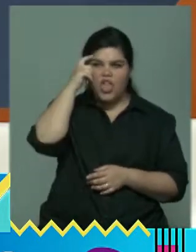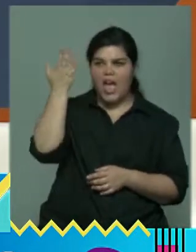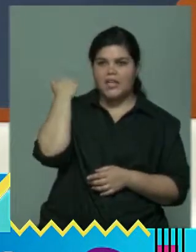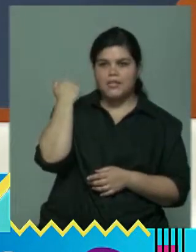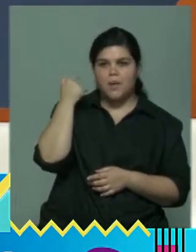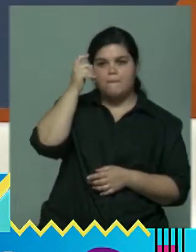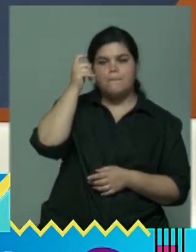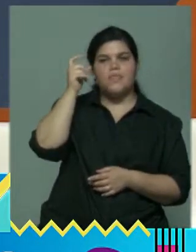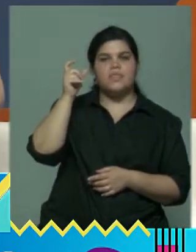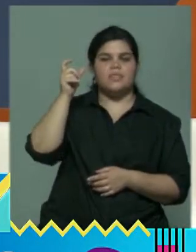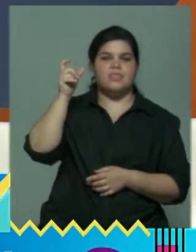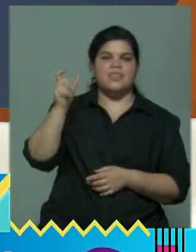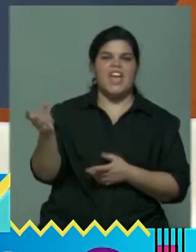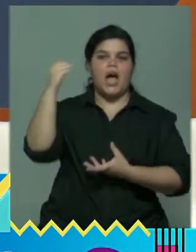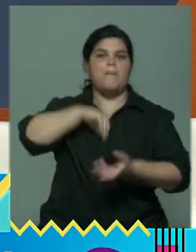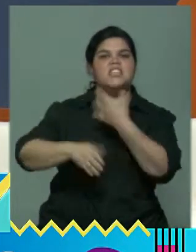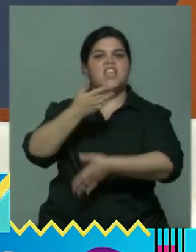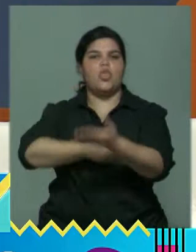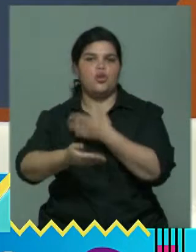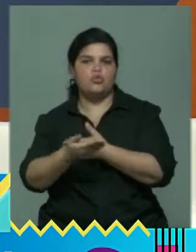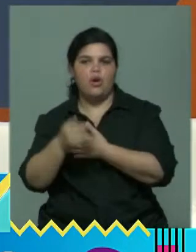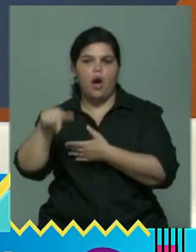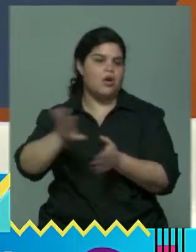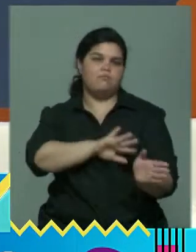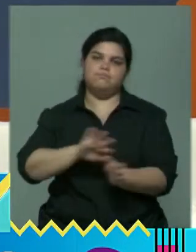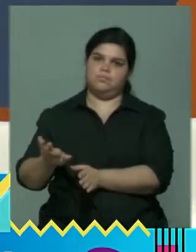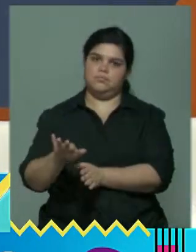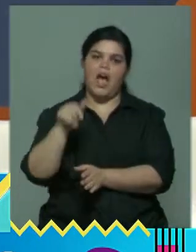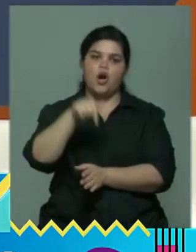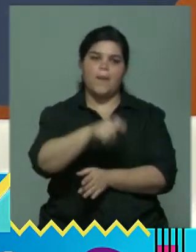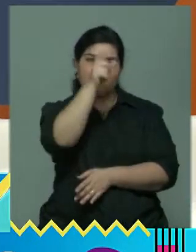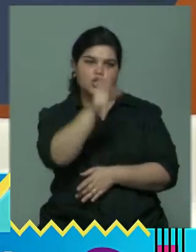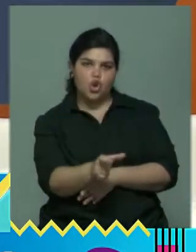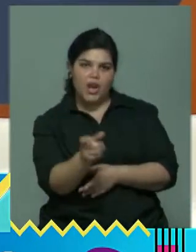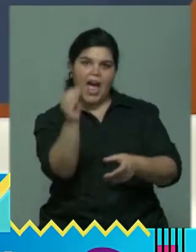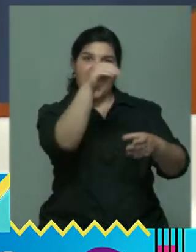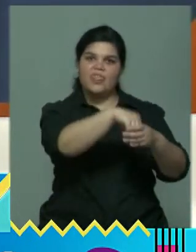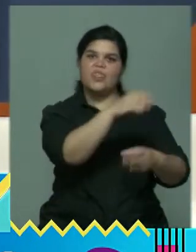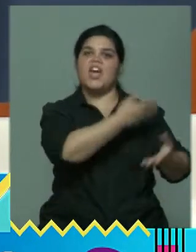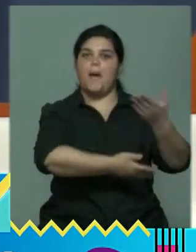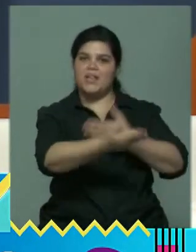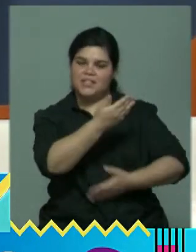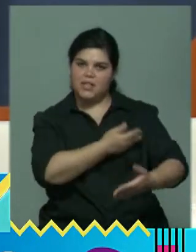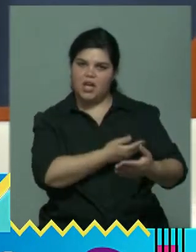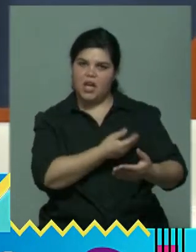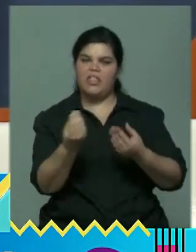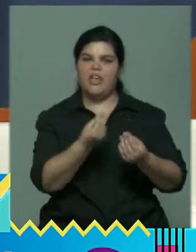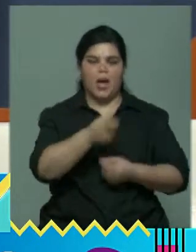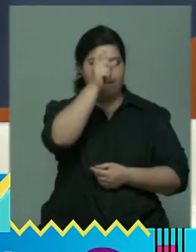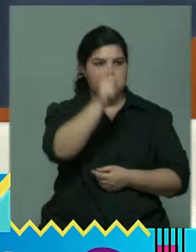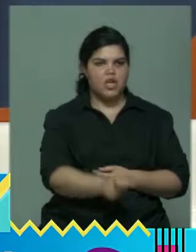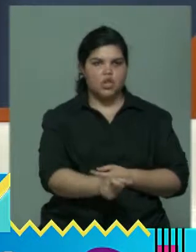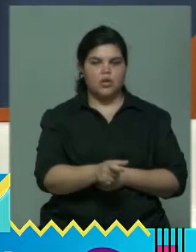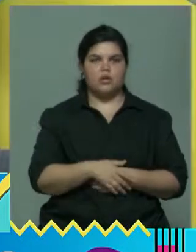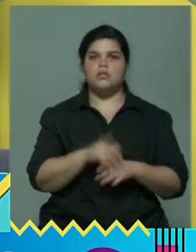sí, personas discapacitadas. Hoy es un término que está desterrado, hablamos de personas con discapacidad. Claro. Eso cuidamos mucho de no definir a la persona a partir de su situación. Capacidad